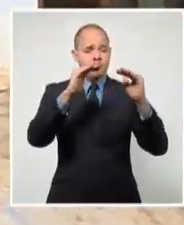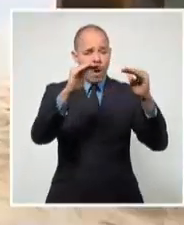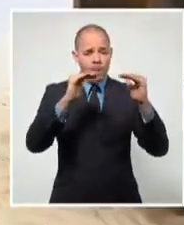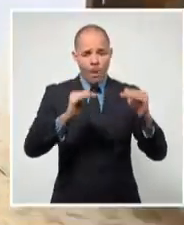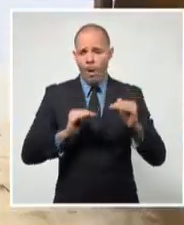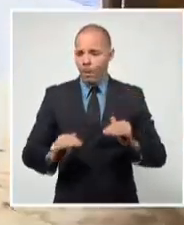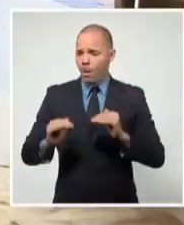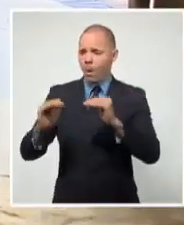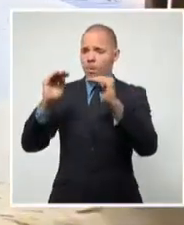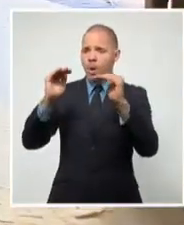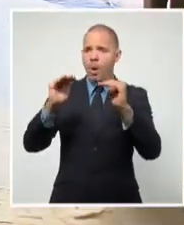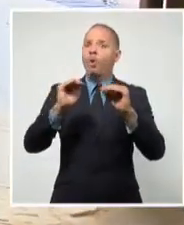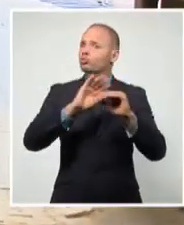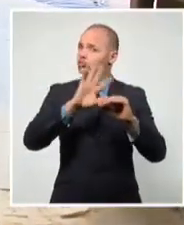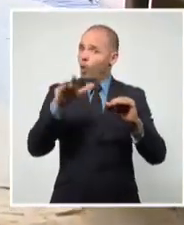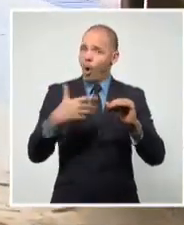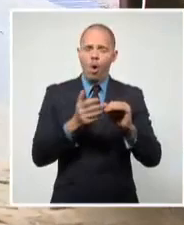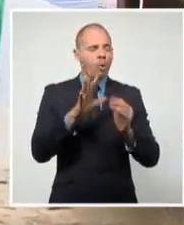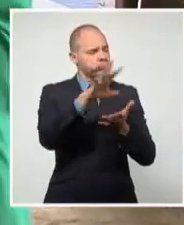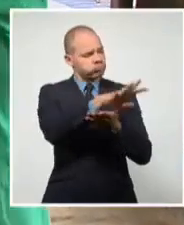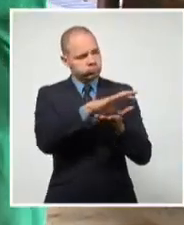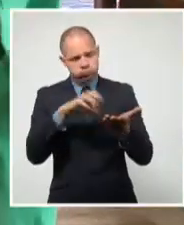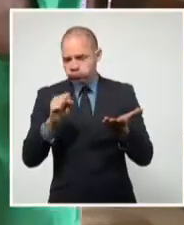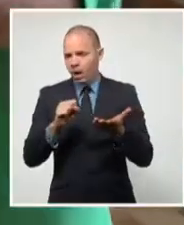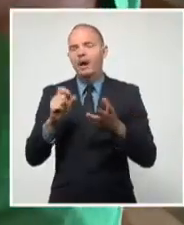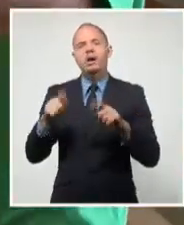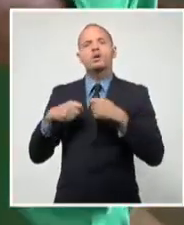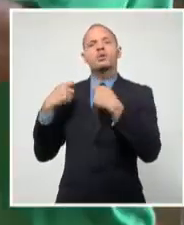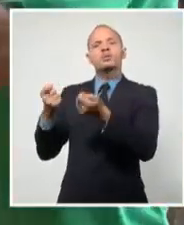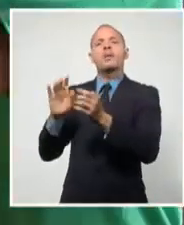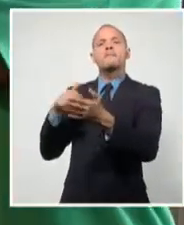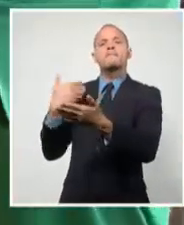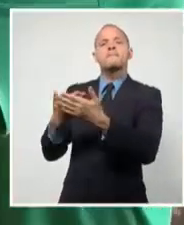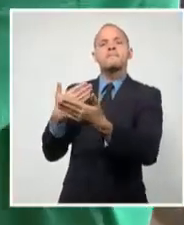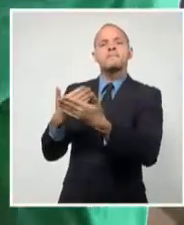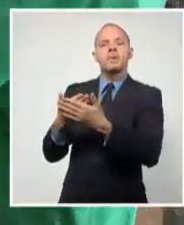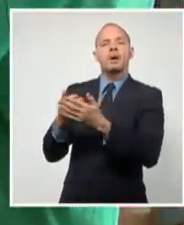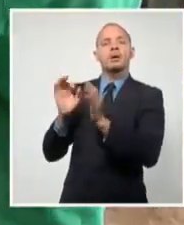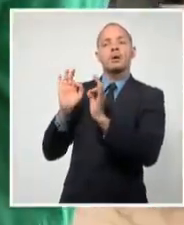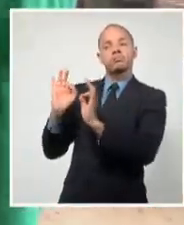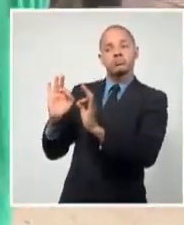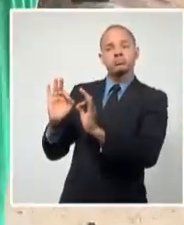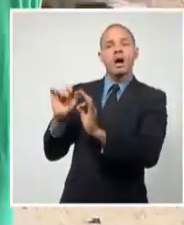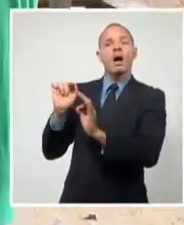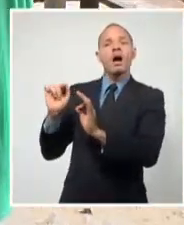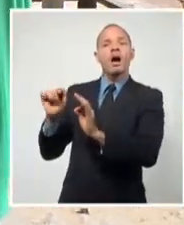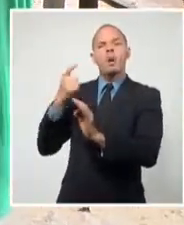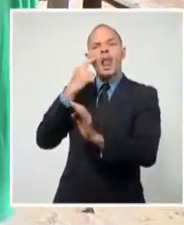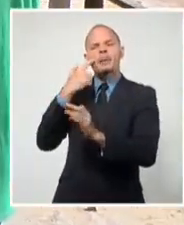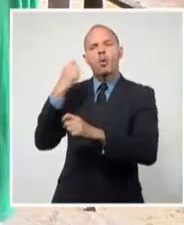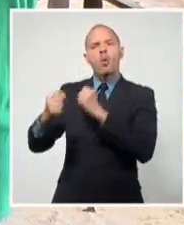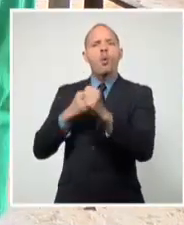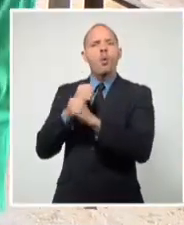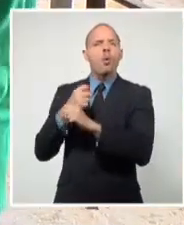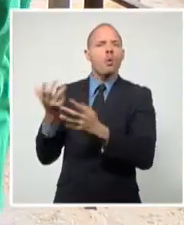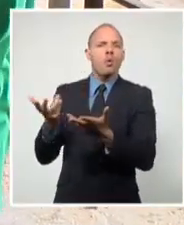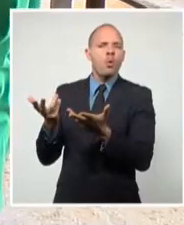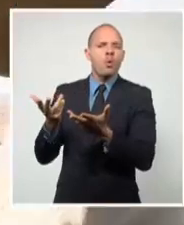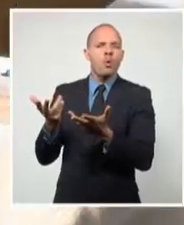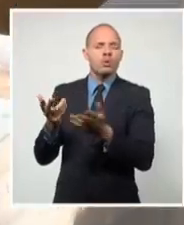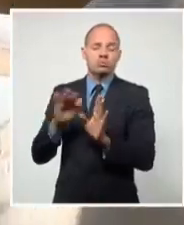devuelta a la empresa agroforestal que decidirá posteriormente su utilización la protección del patrimonio forestal